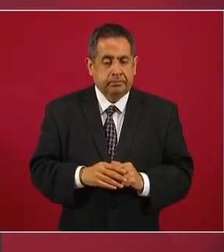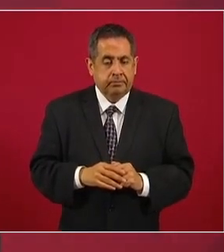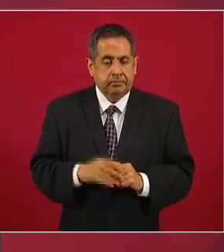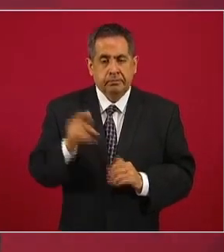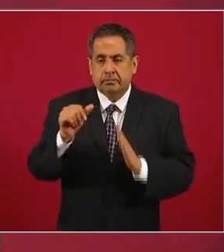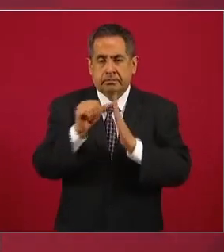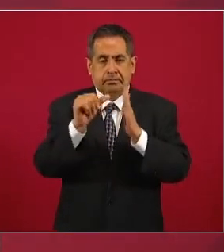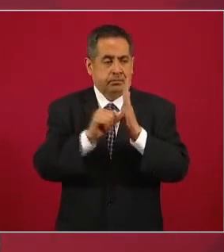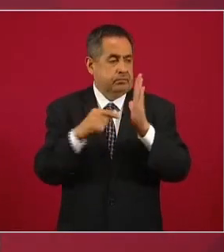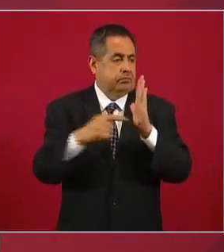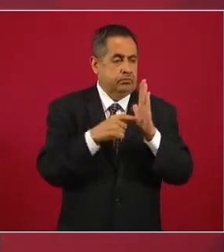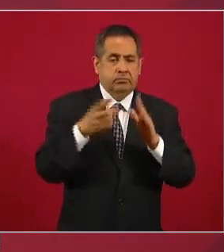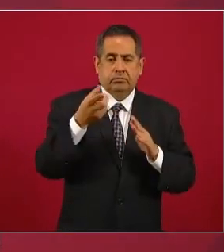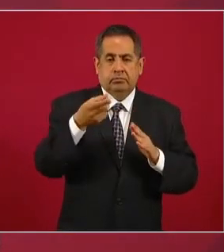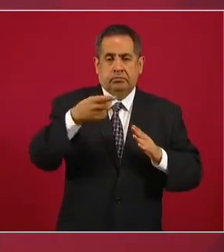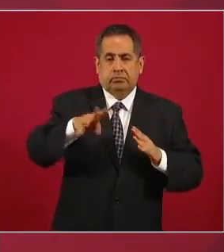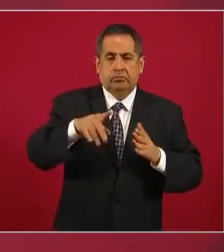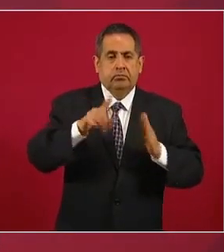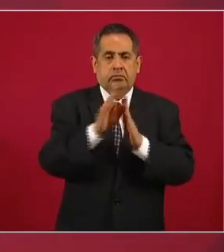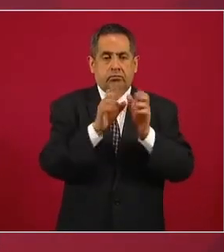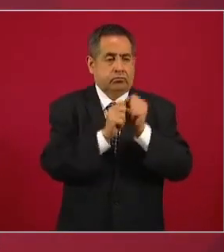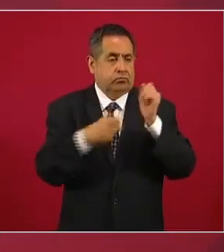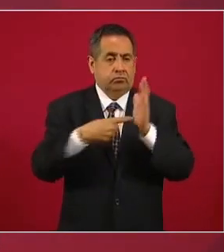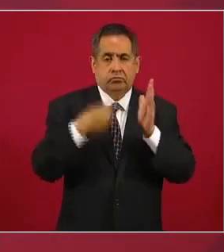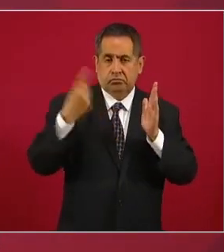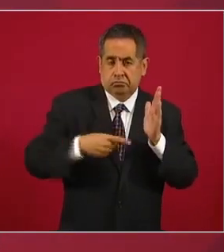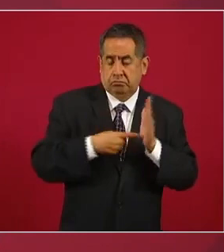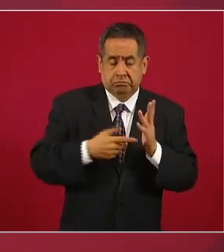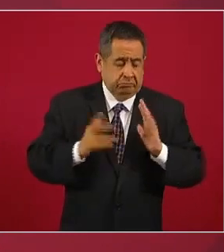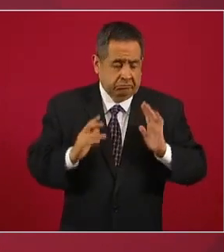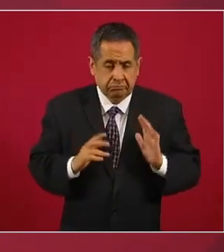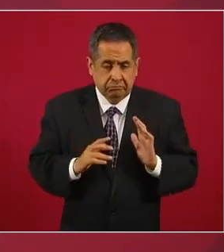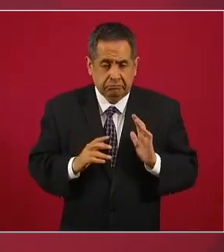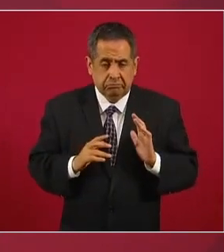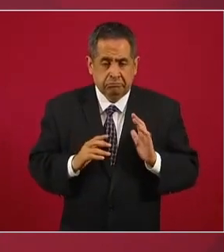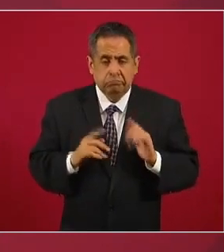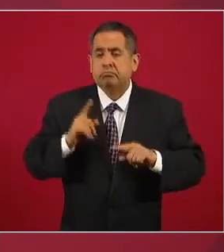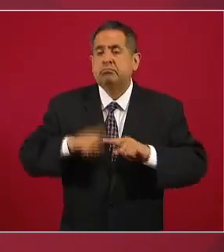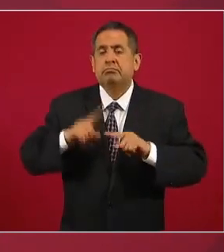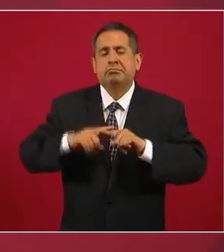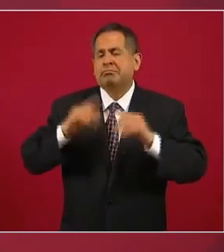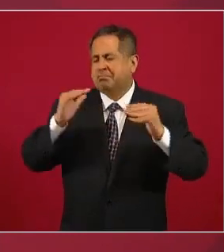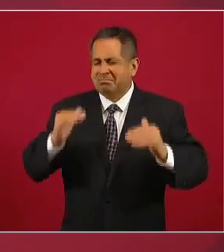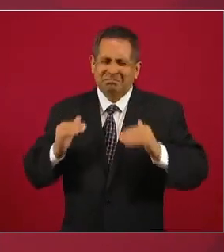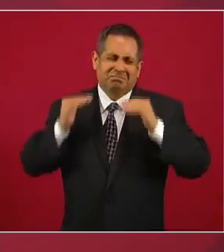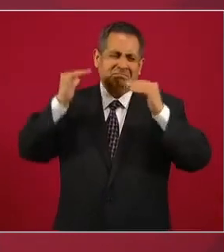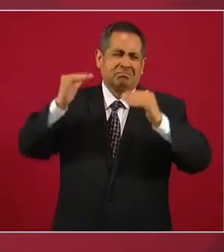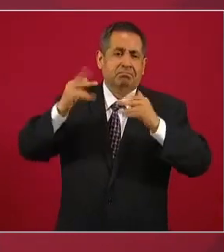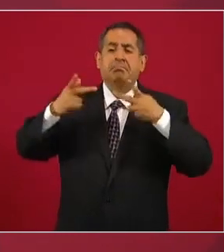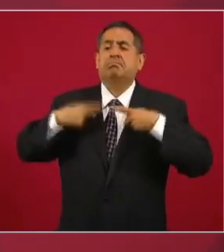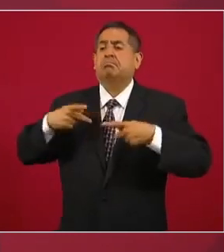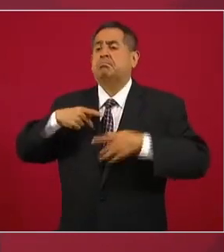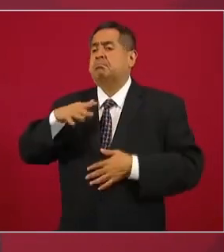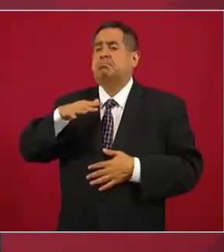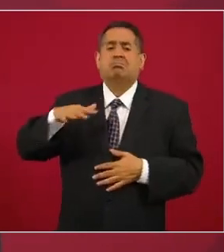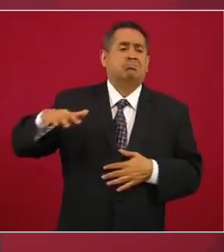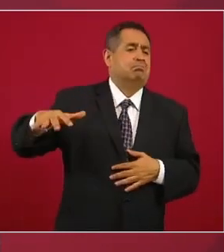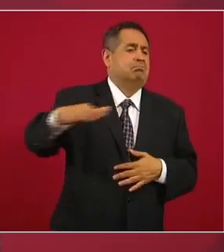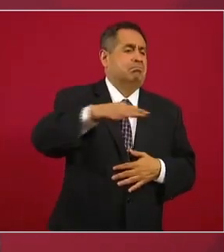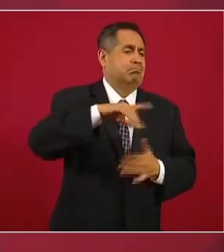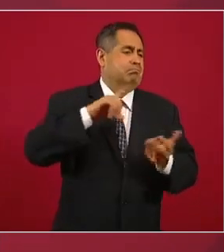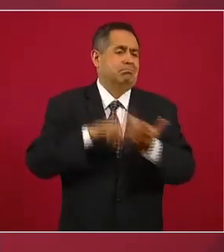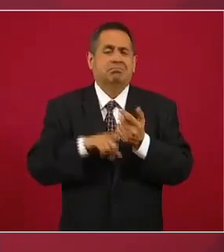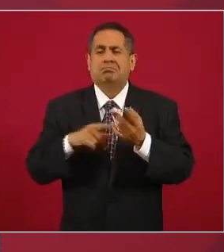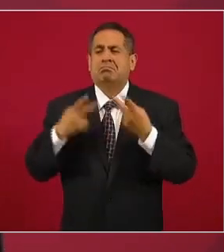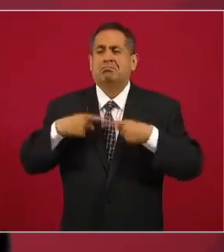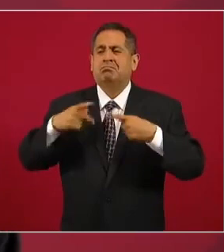del artículo 39 de la Constitución, soberanía popular. El pueblo tiene en